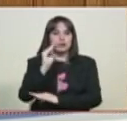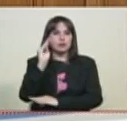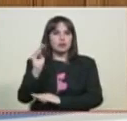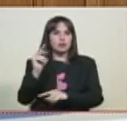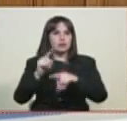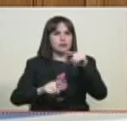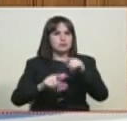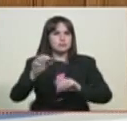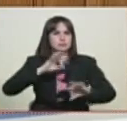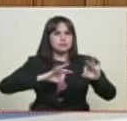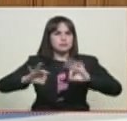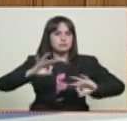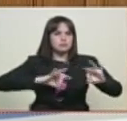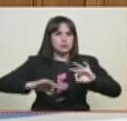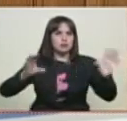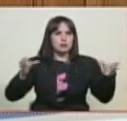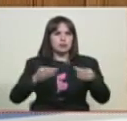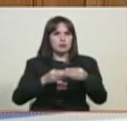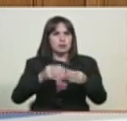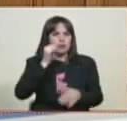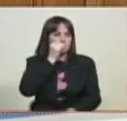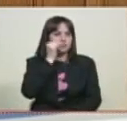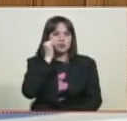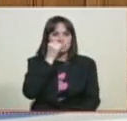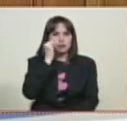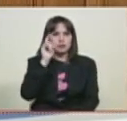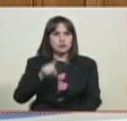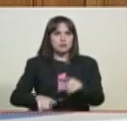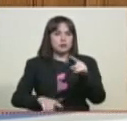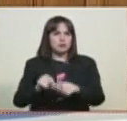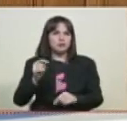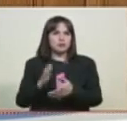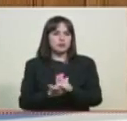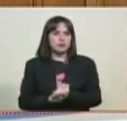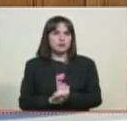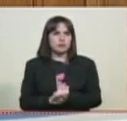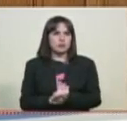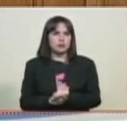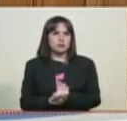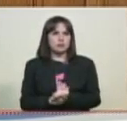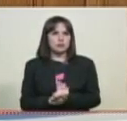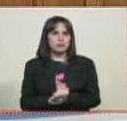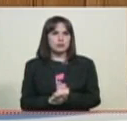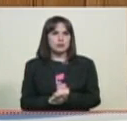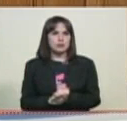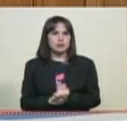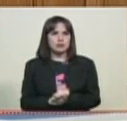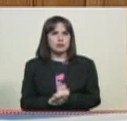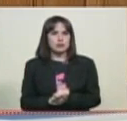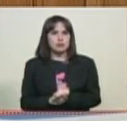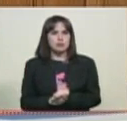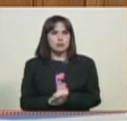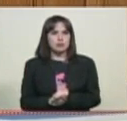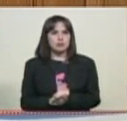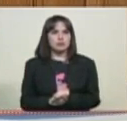y preparación de estos grupos terroristas. Ya tenemos, yo no he querido aventurarme ni